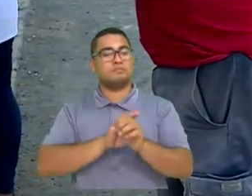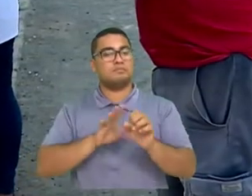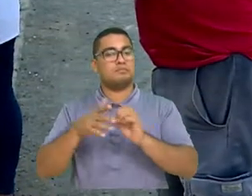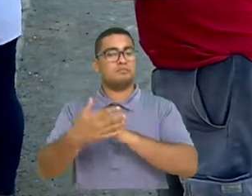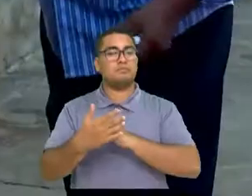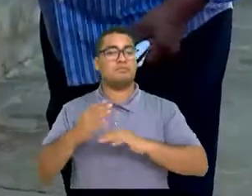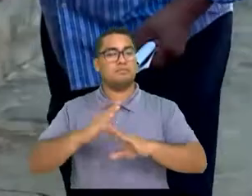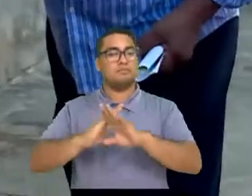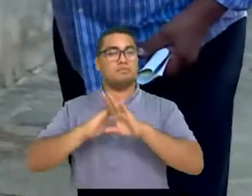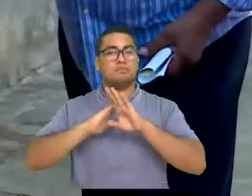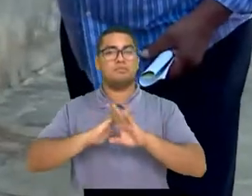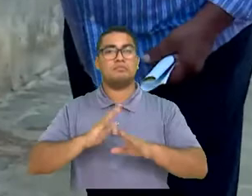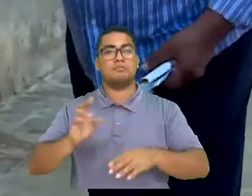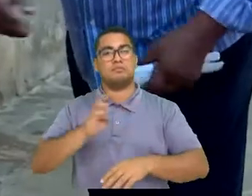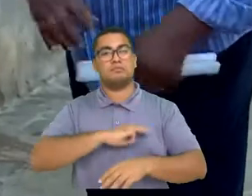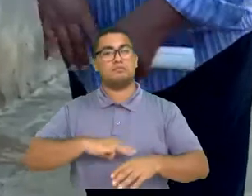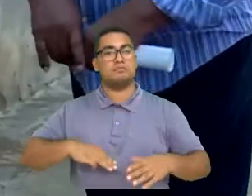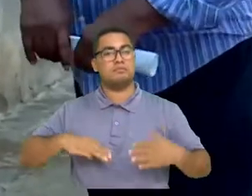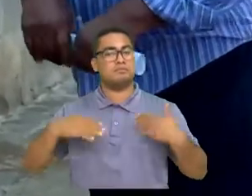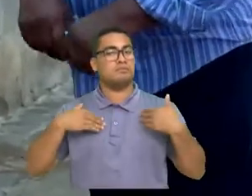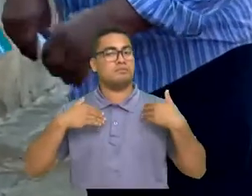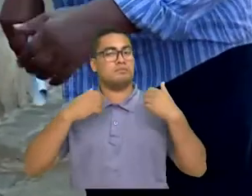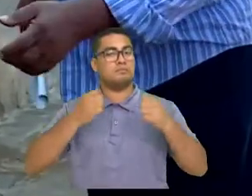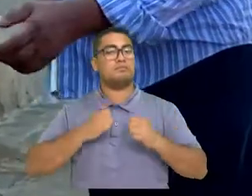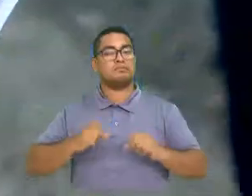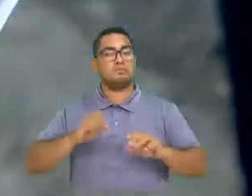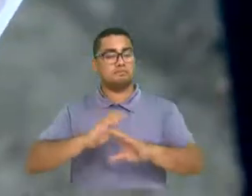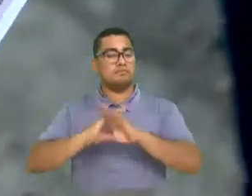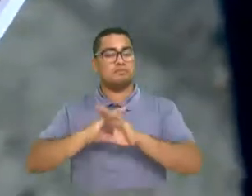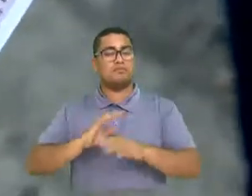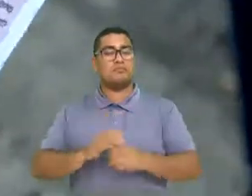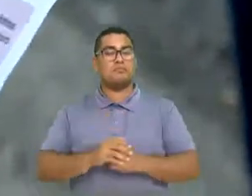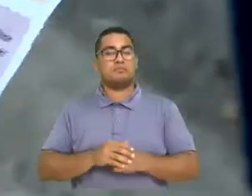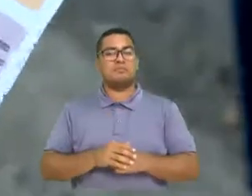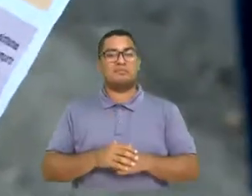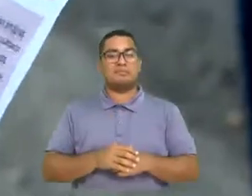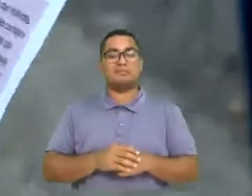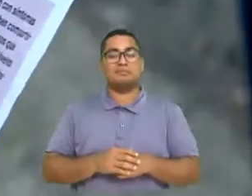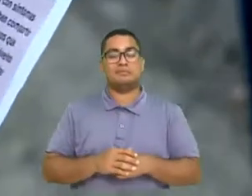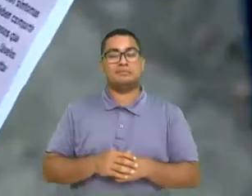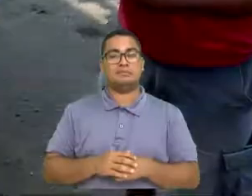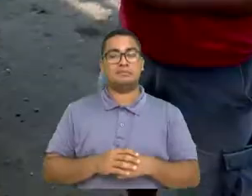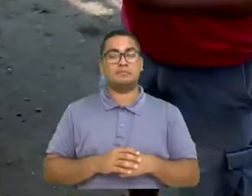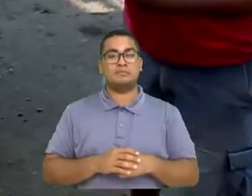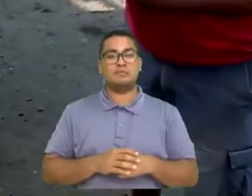para proteger la vida de sus familias. Lo hemos tratado de hacer e